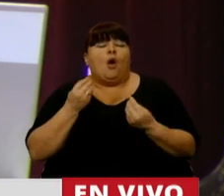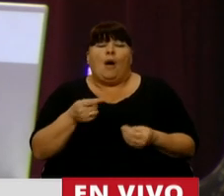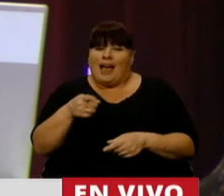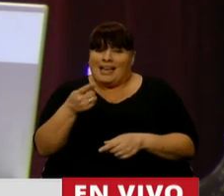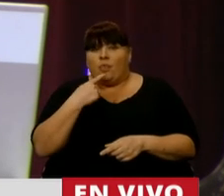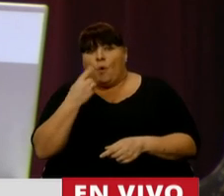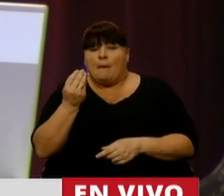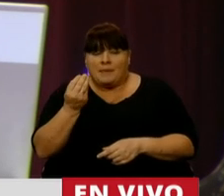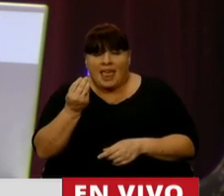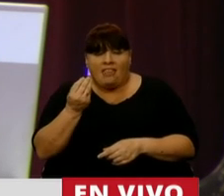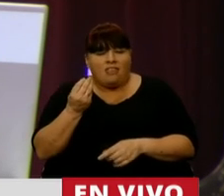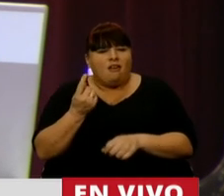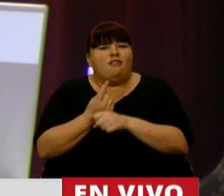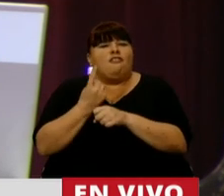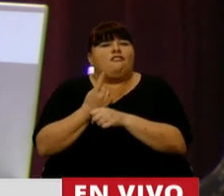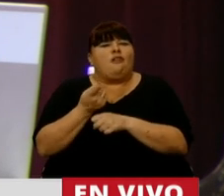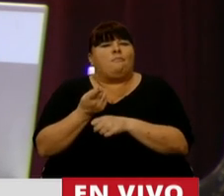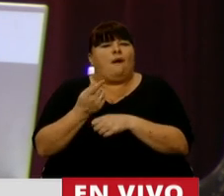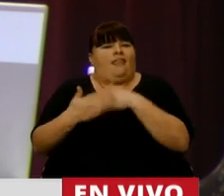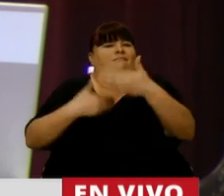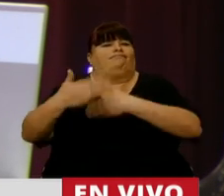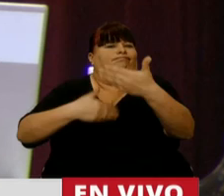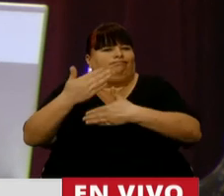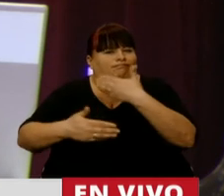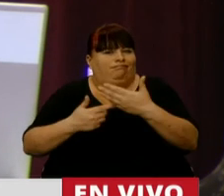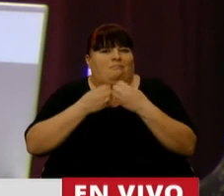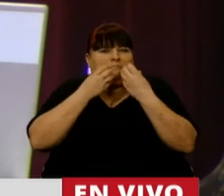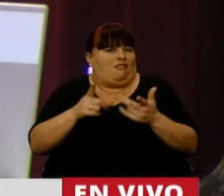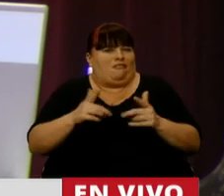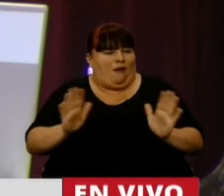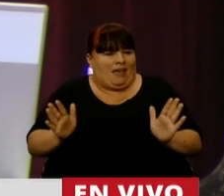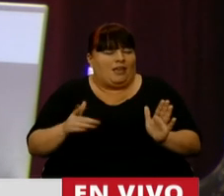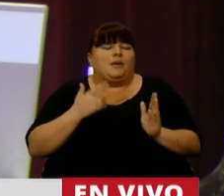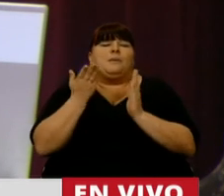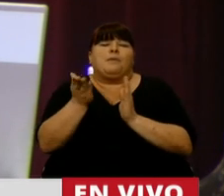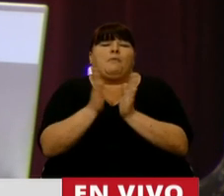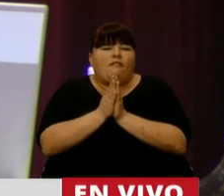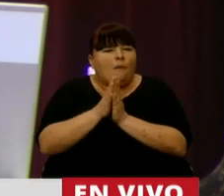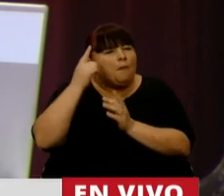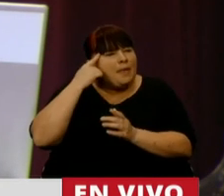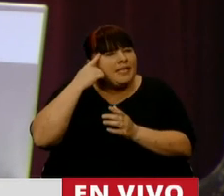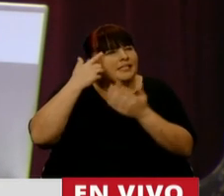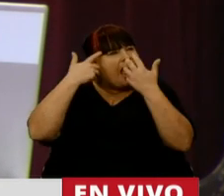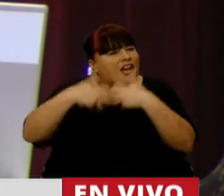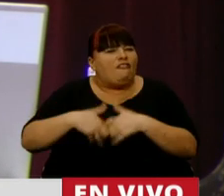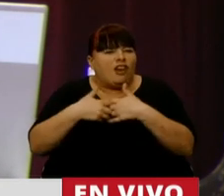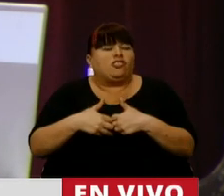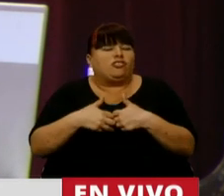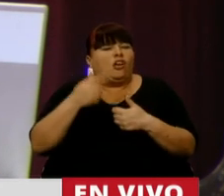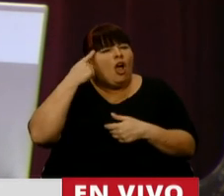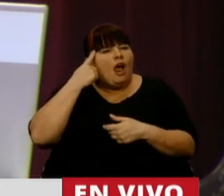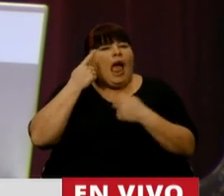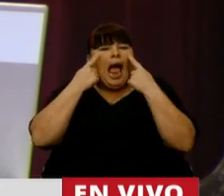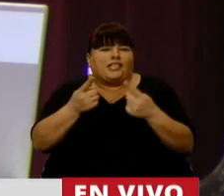eso imposibilita el crecimiento y el desarrollo. Así que les pido que reflexionemos y que atendamos